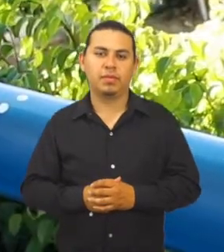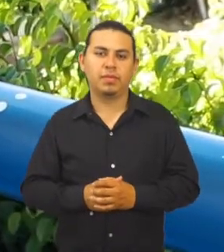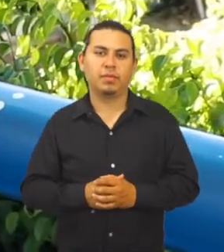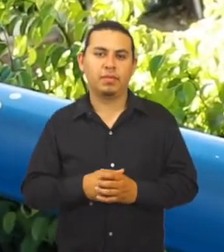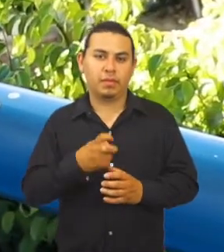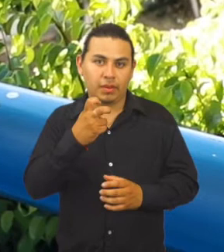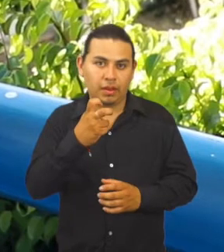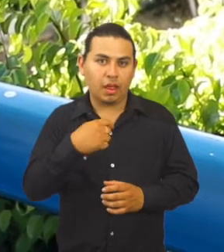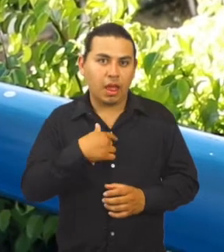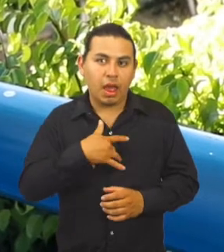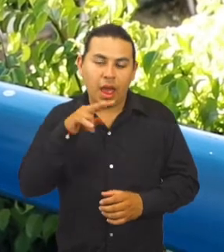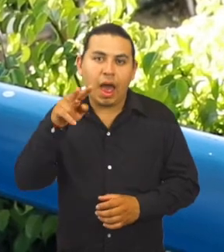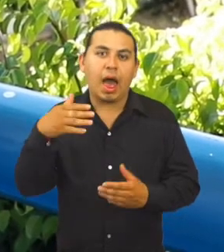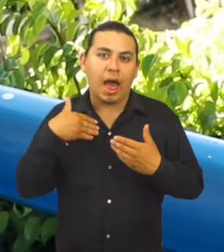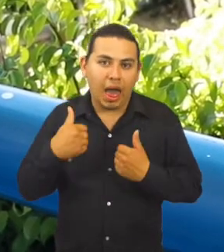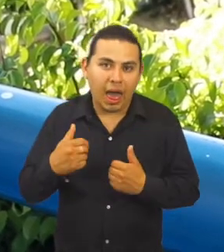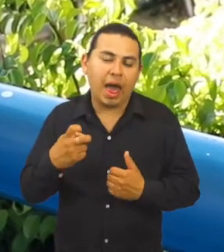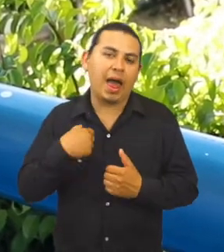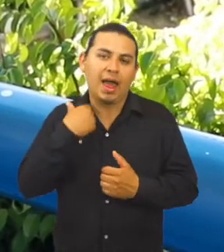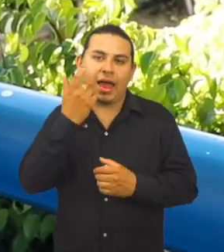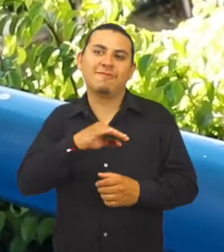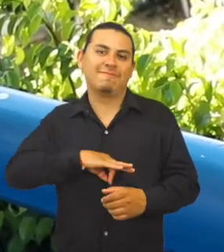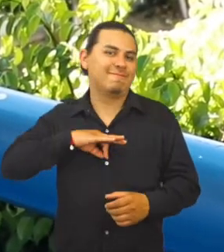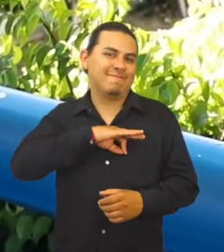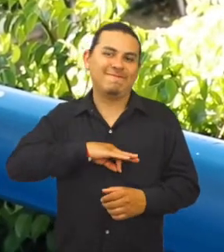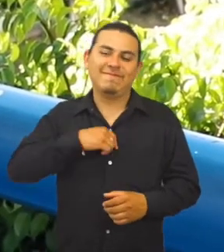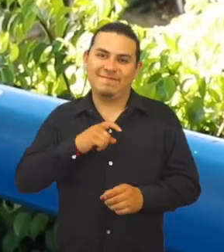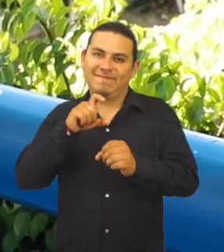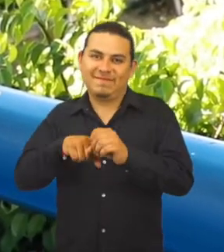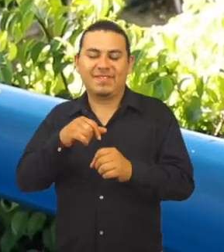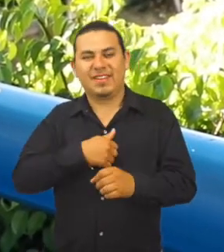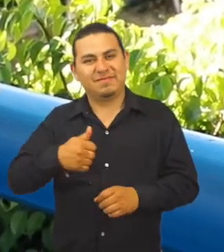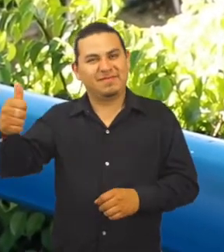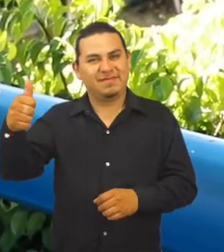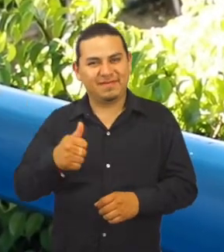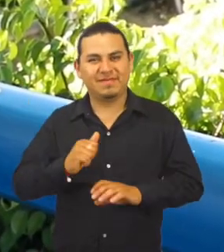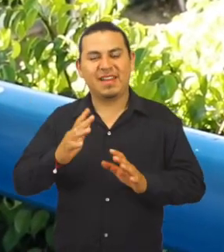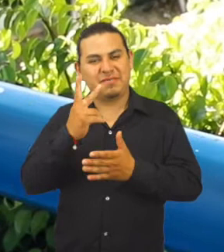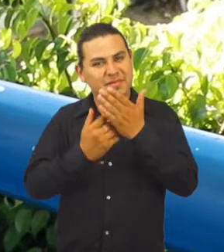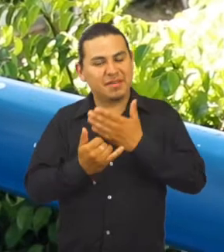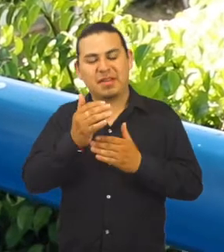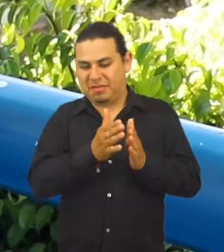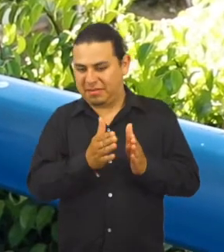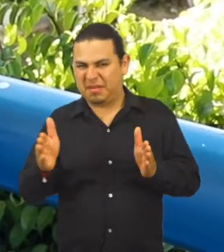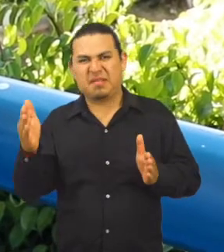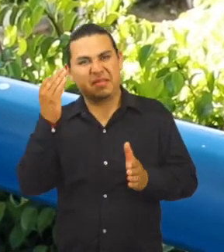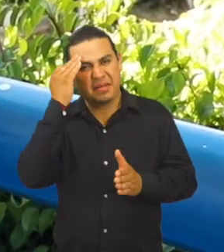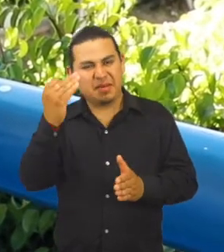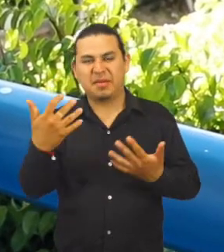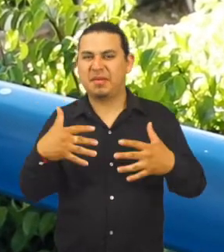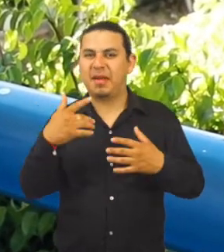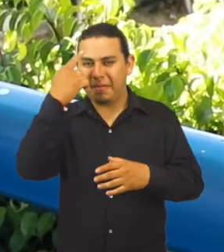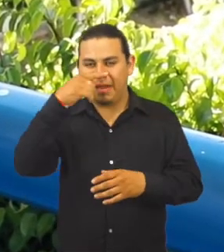seleccionada. Ok, al ser seleccionada pues sí, me sentí muy feliz y orgullosa de mí misma también. Fue un proceso muy largo el que